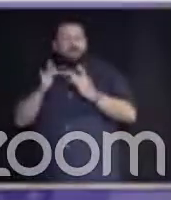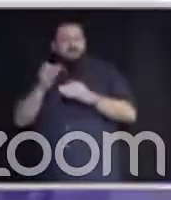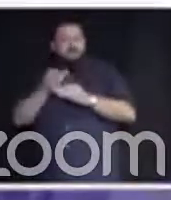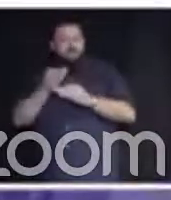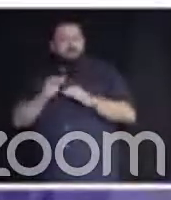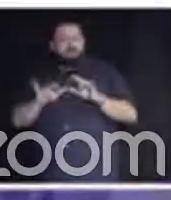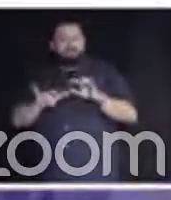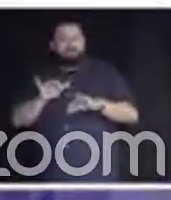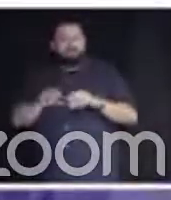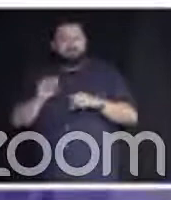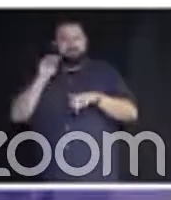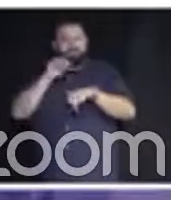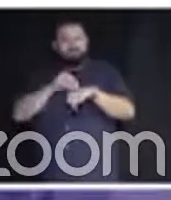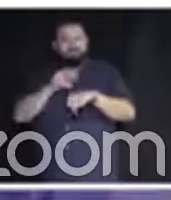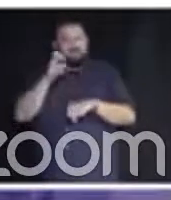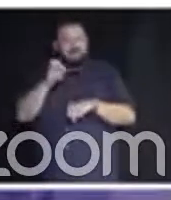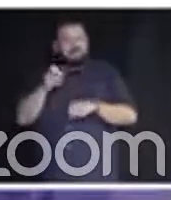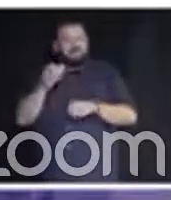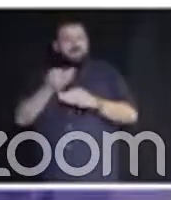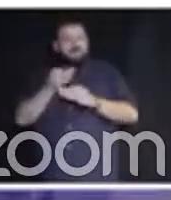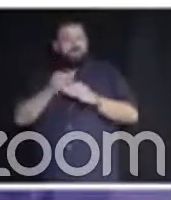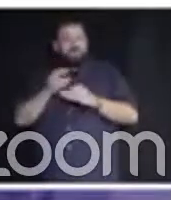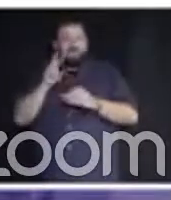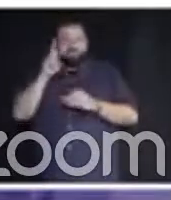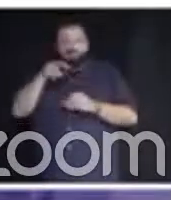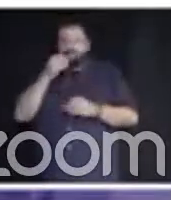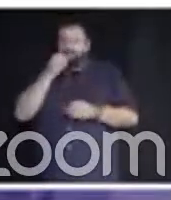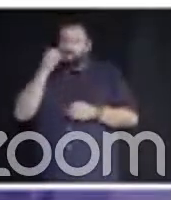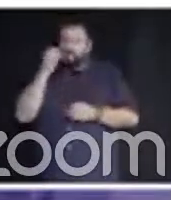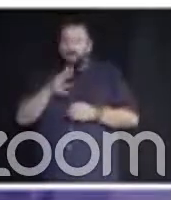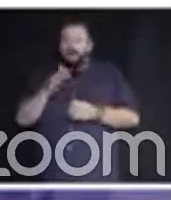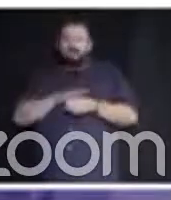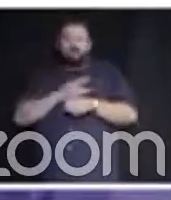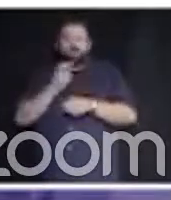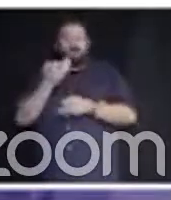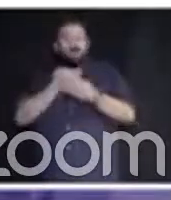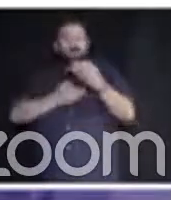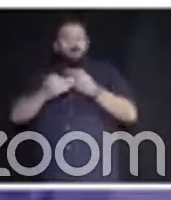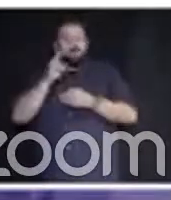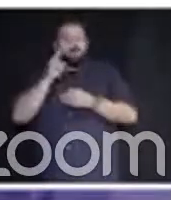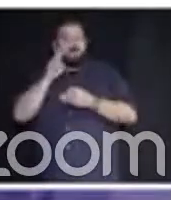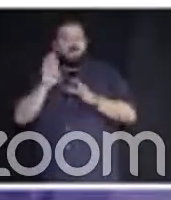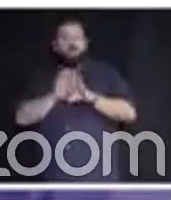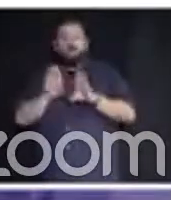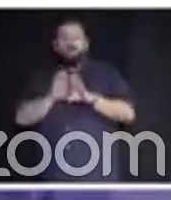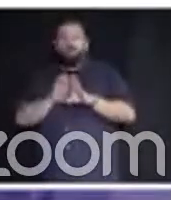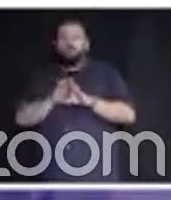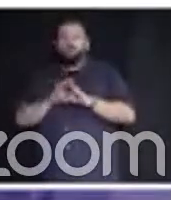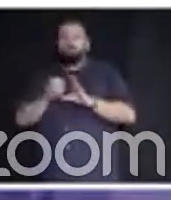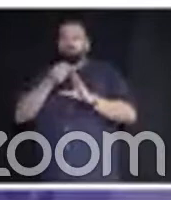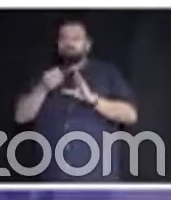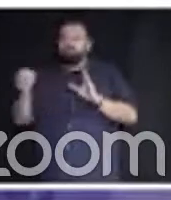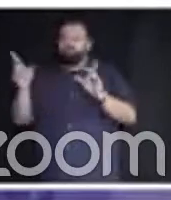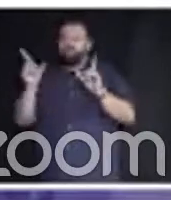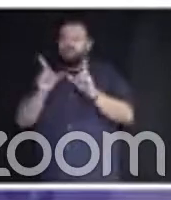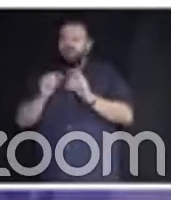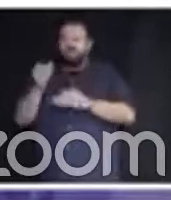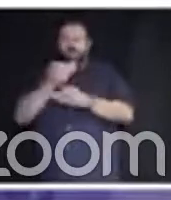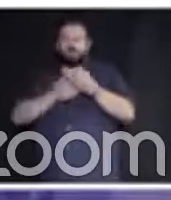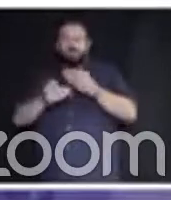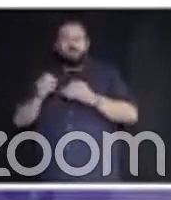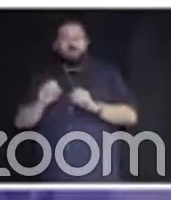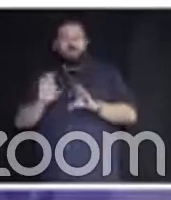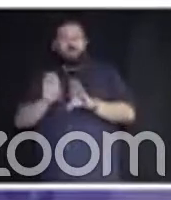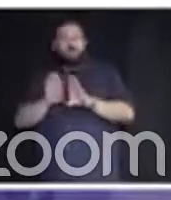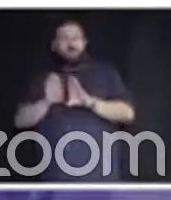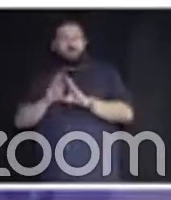de lo que ha visto en este evento, ¿no? Entonces está padre porque vamos a ver una especie de resumen conceptual de palabras claves de